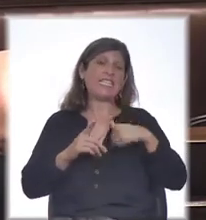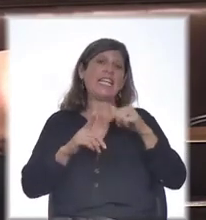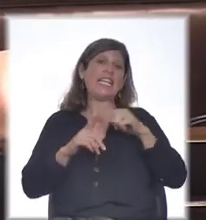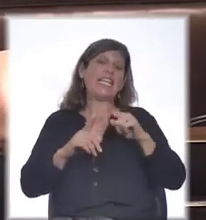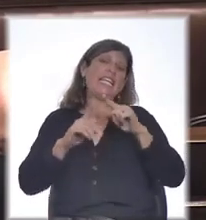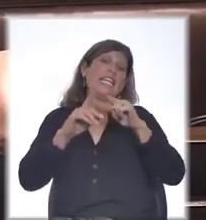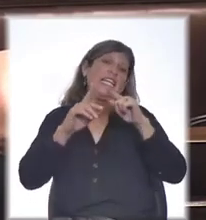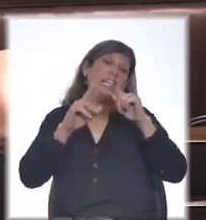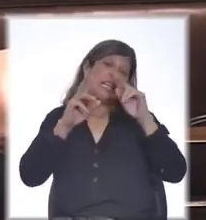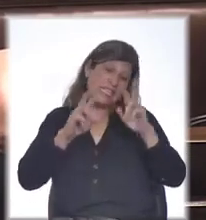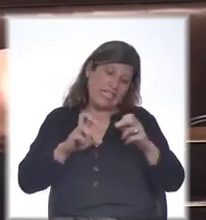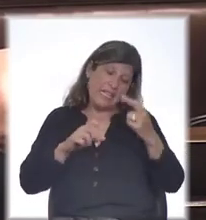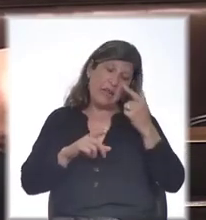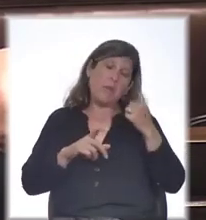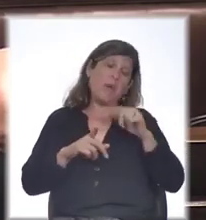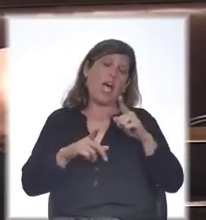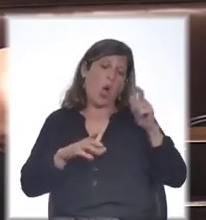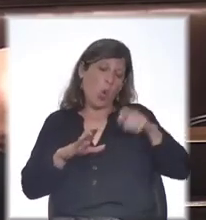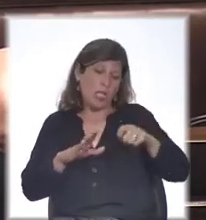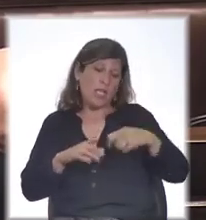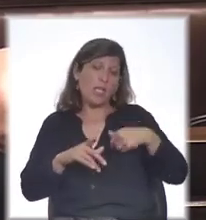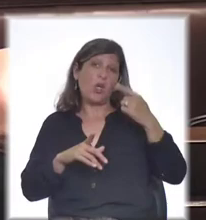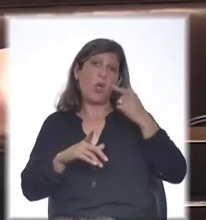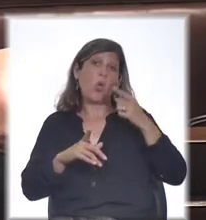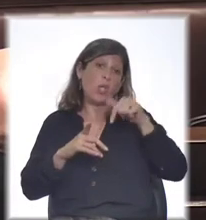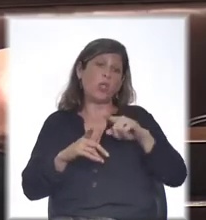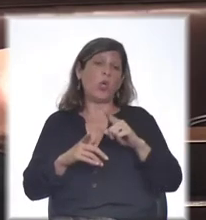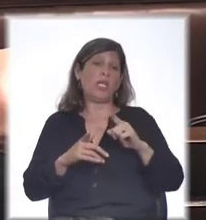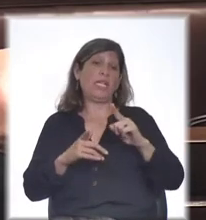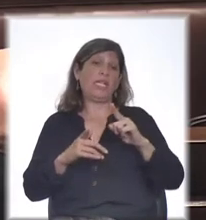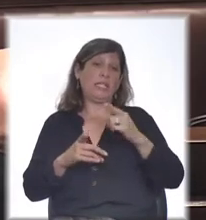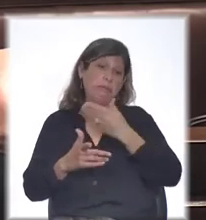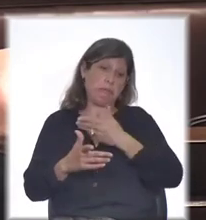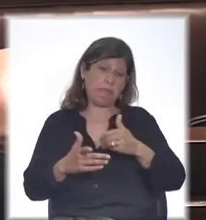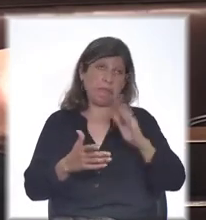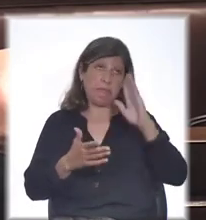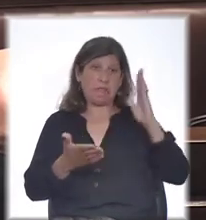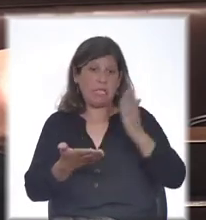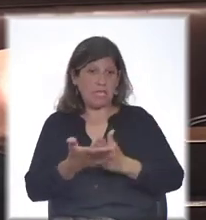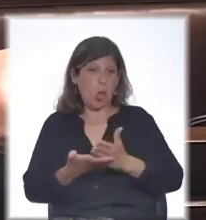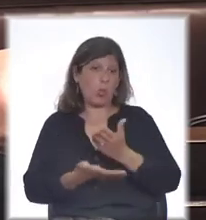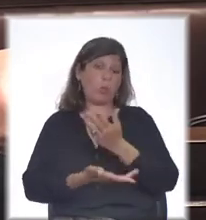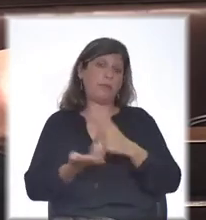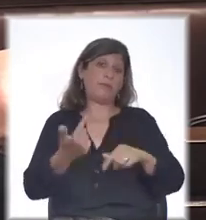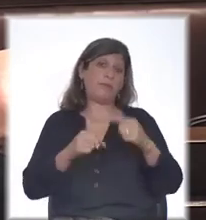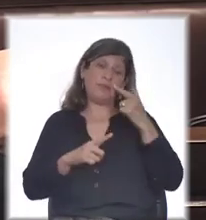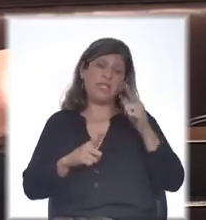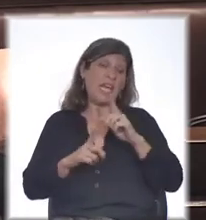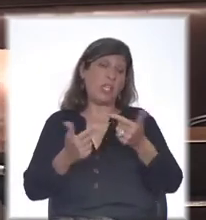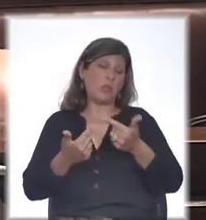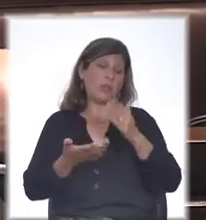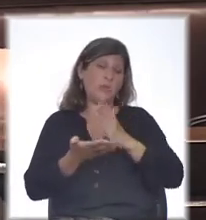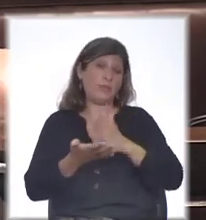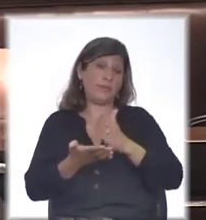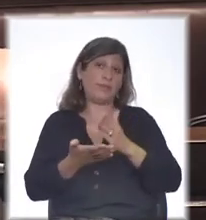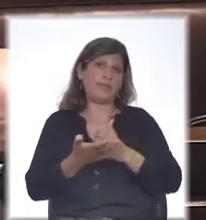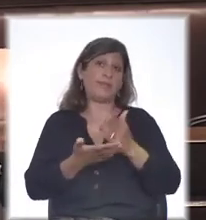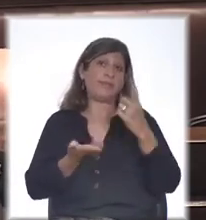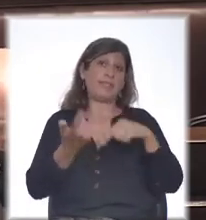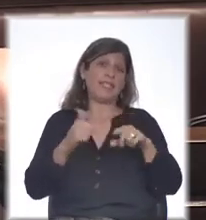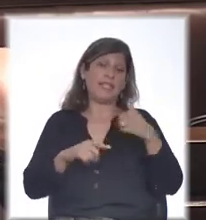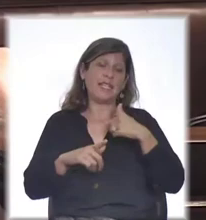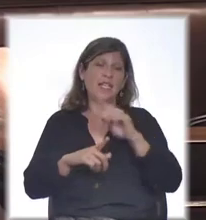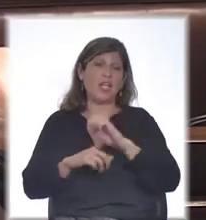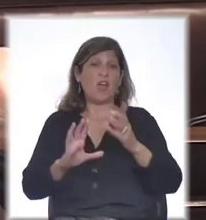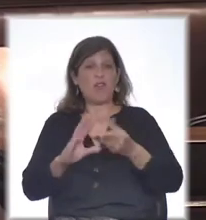régimen cuando es dictatorial. En esos casos predominan los hechos sobre el derecho. El proceso fue llevado adelante bajo formas no